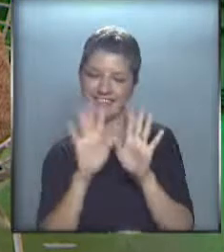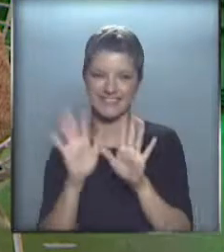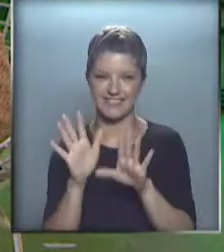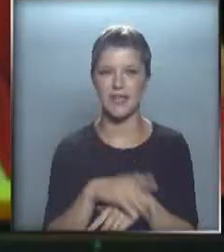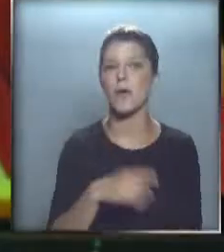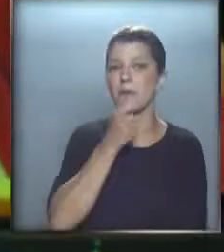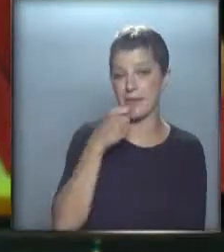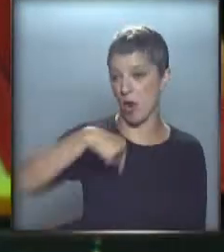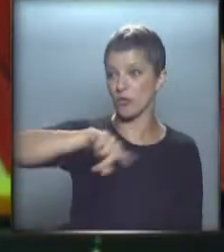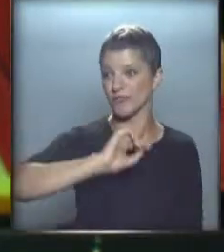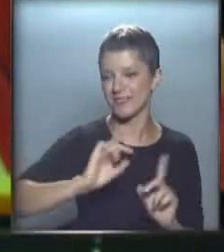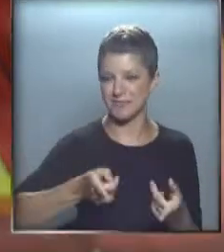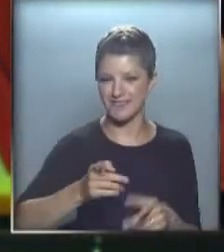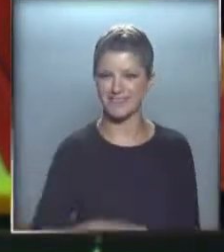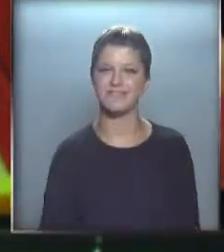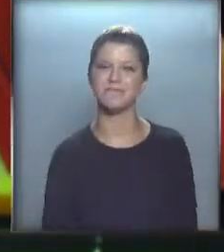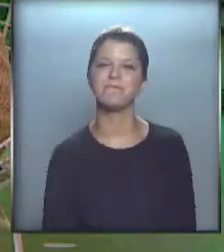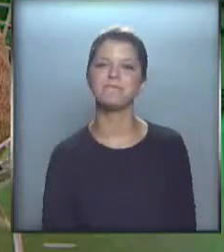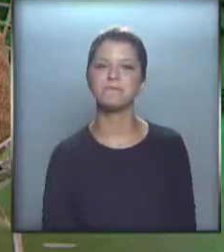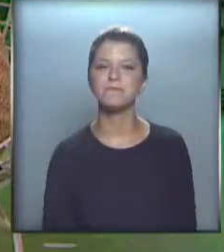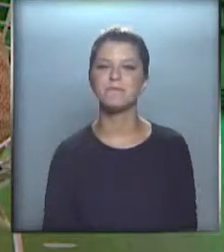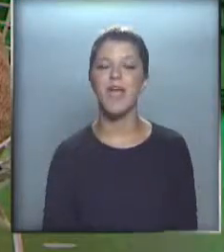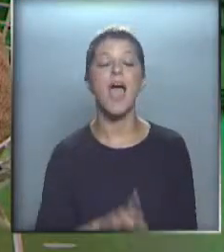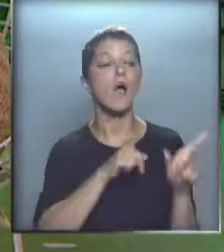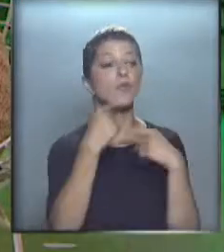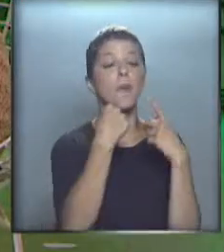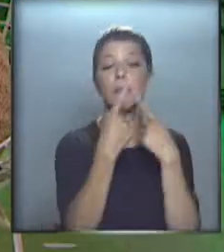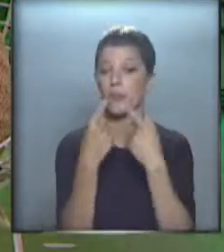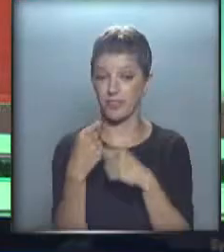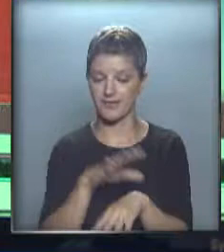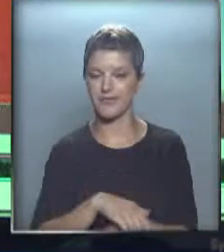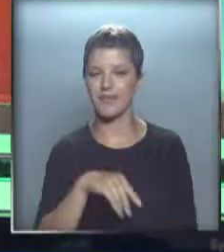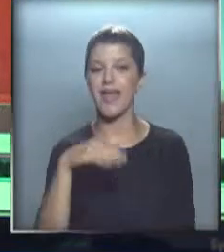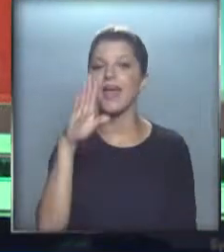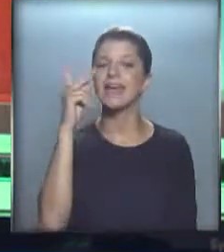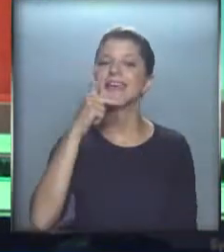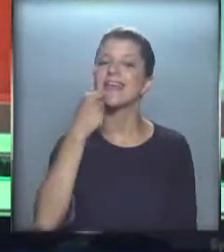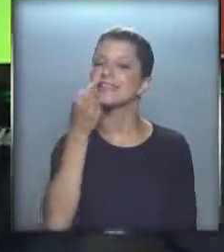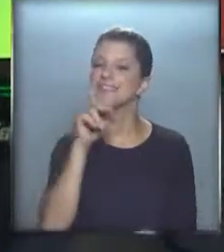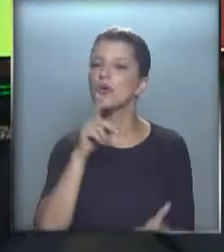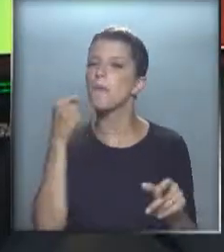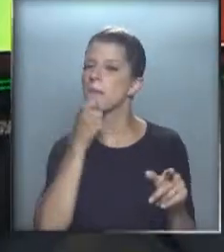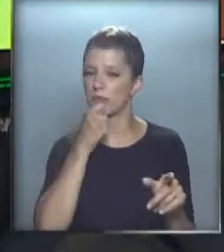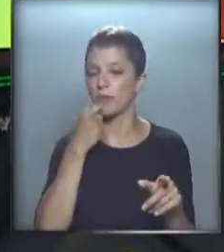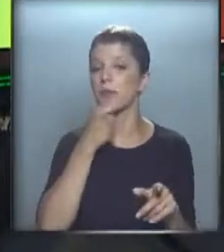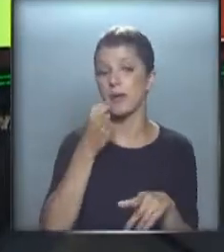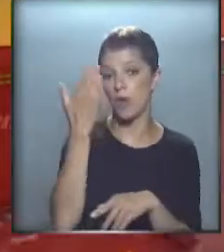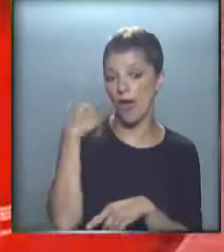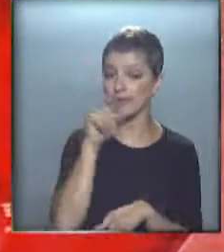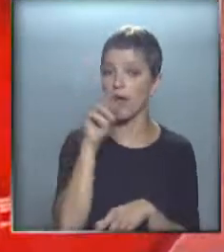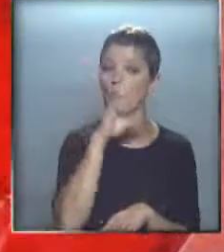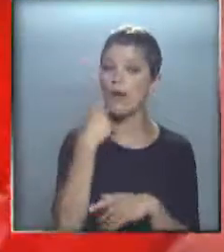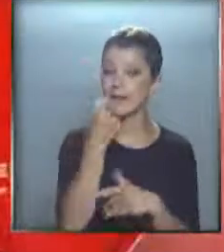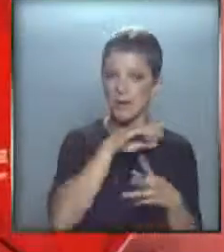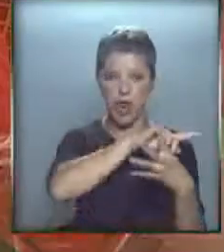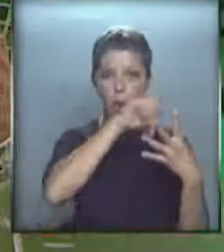nosotros bailando. Nosotros. Sí. Somos una seta. ¿Queda alguna pregunta a los sí, chicos? Yo quería saber de qué van sus personajes, ¿no? Siempre el otro día vino Macarena Paz que decía que era la mala. Los cuatro